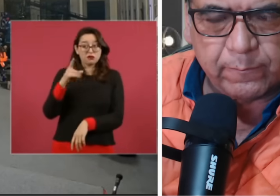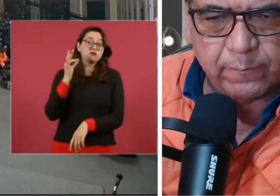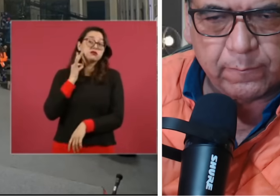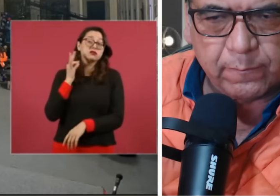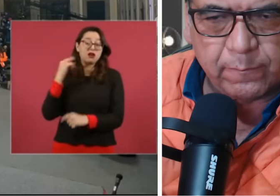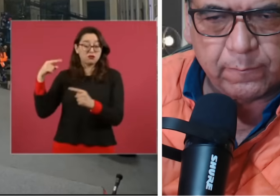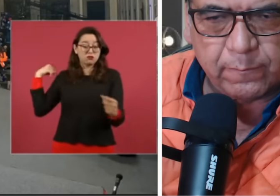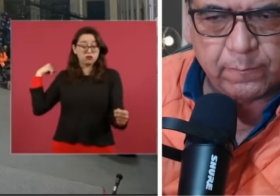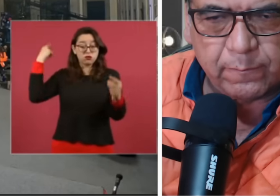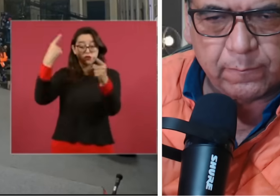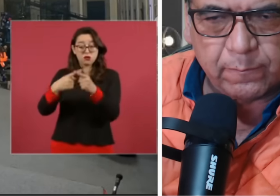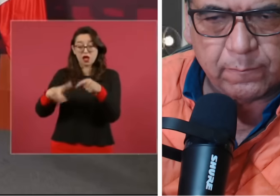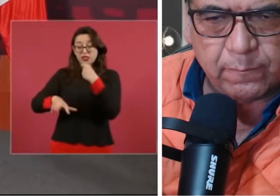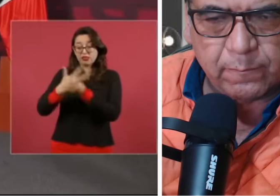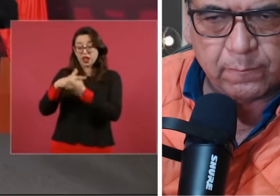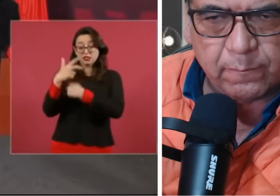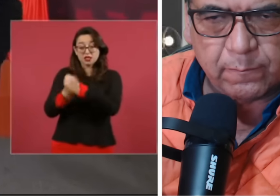Y tiene una fuerza